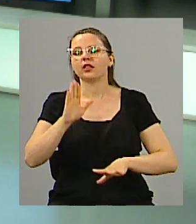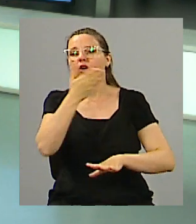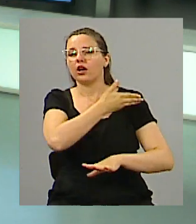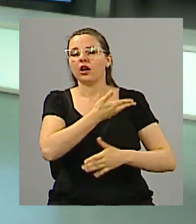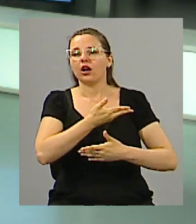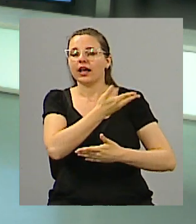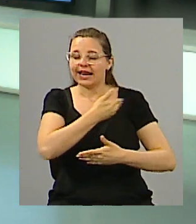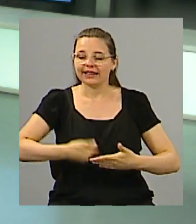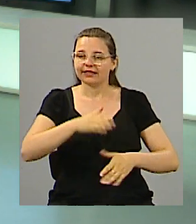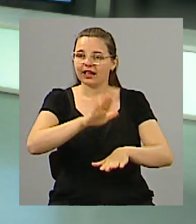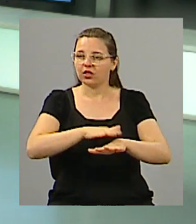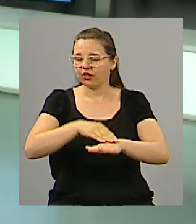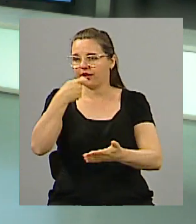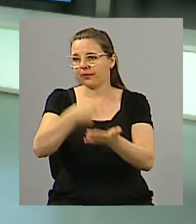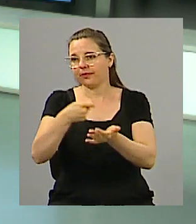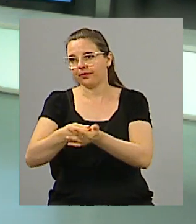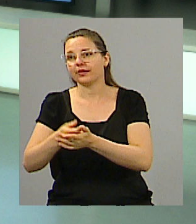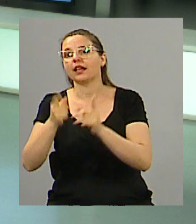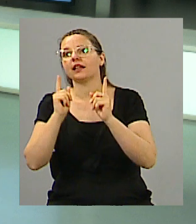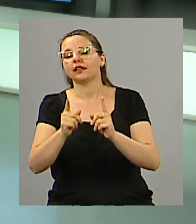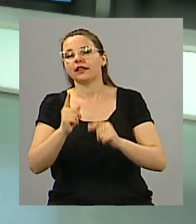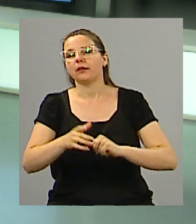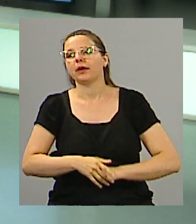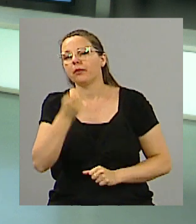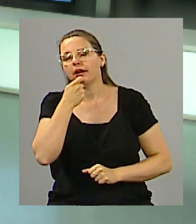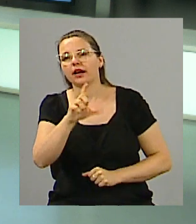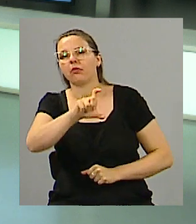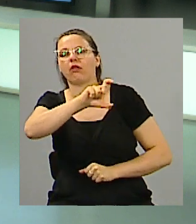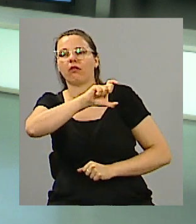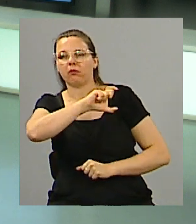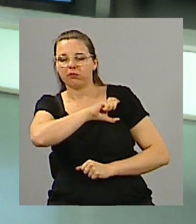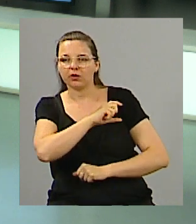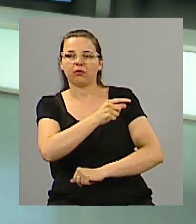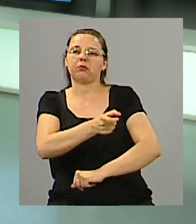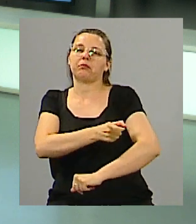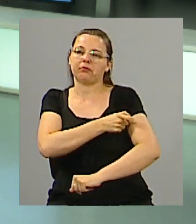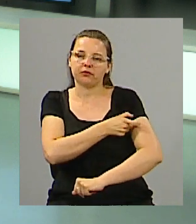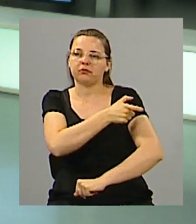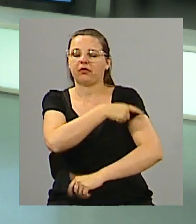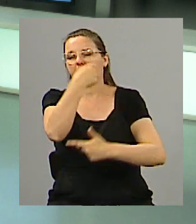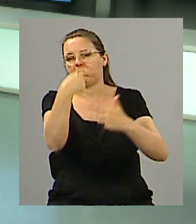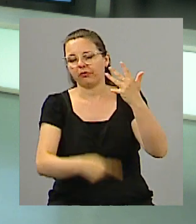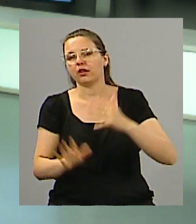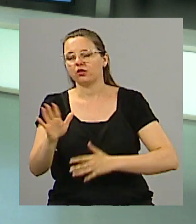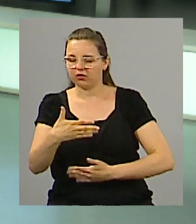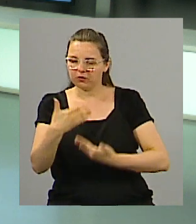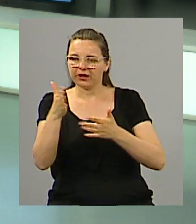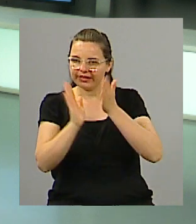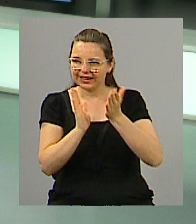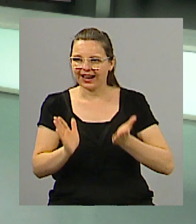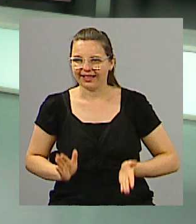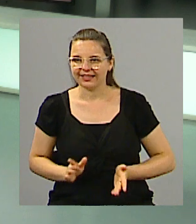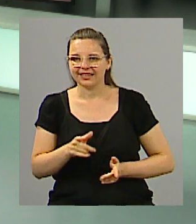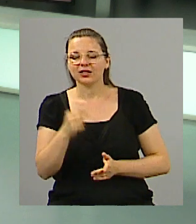lo sepan, además de los métodos anticonceptivos, que también son gratuitos y pueden tener acceso a eso. Pero todo eso tiene que ver con la información y con la